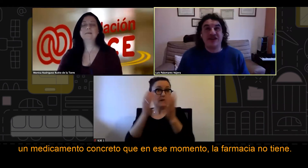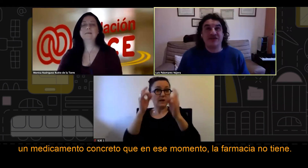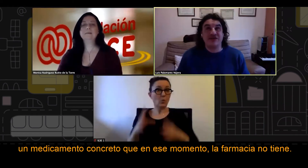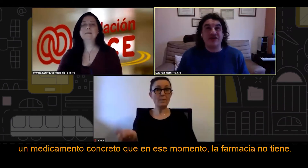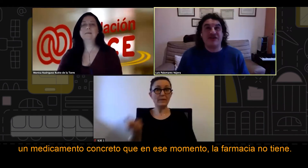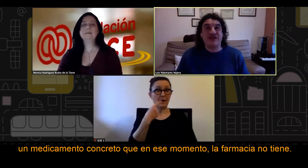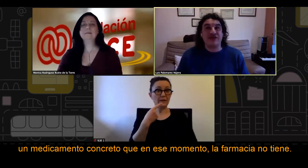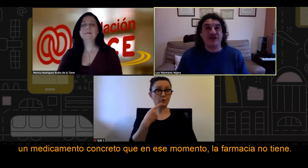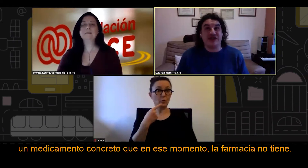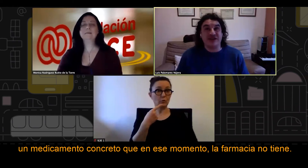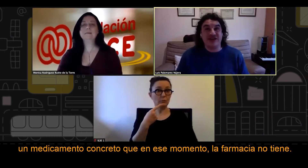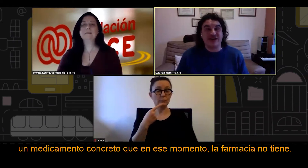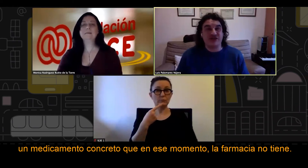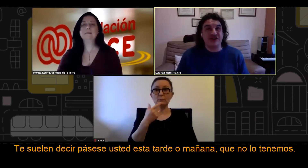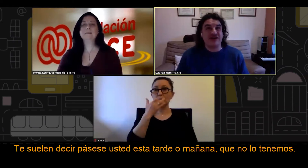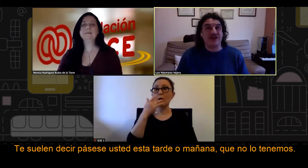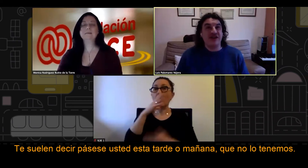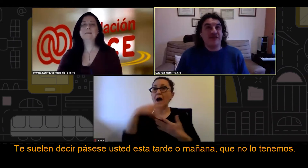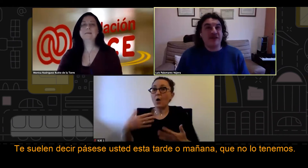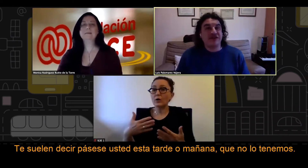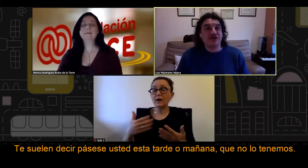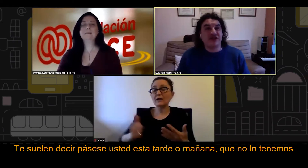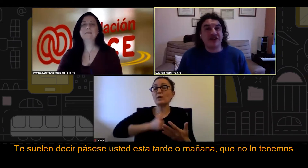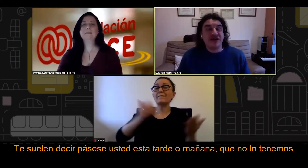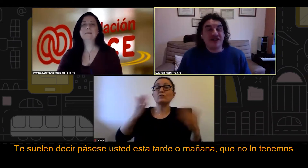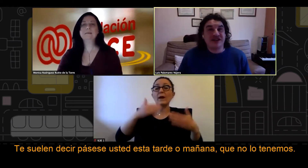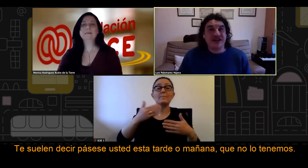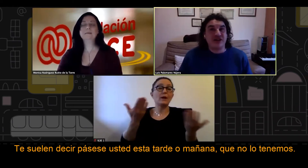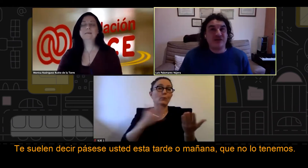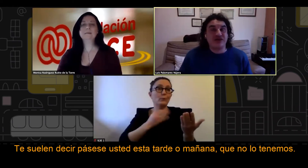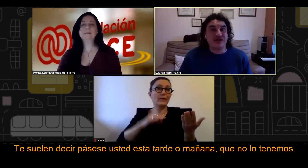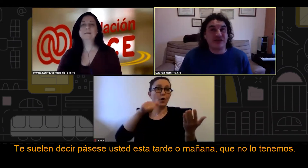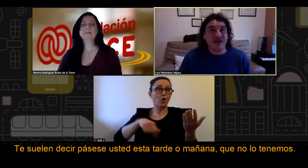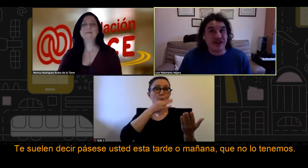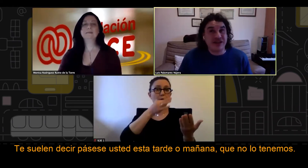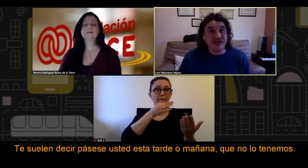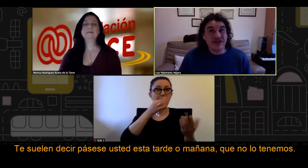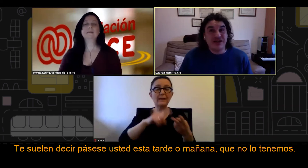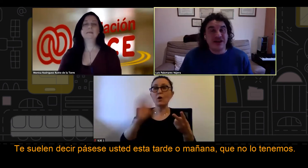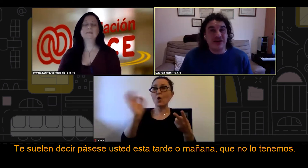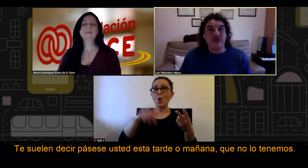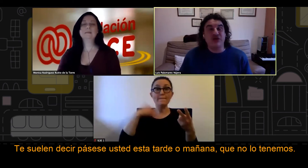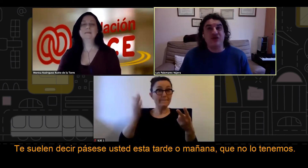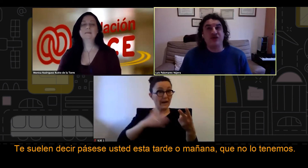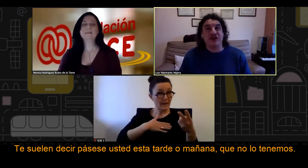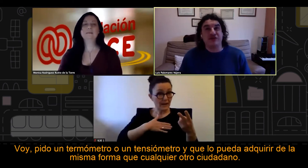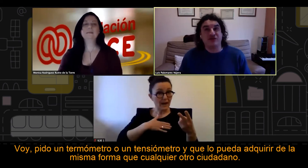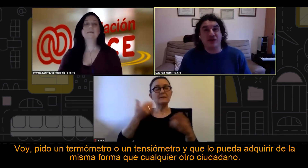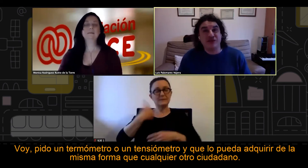que en ese momento la farmacia no tiene, que te suelen decir, pásese usted esta tarde o pásese usted mañana, que